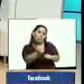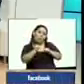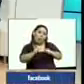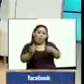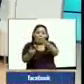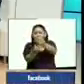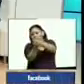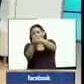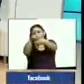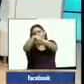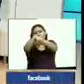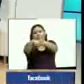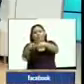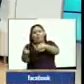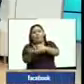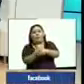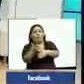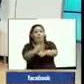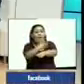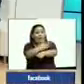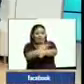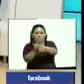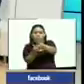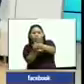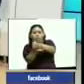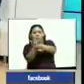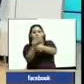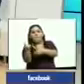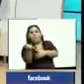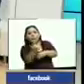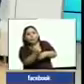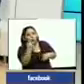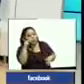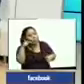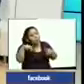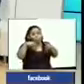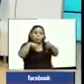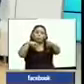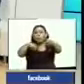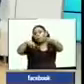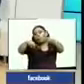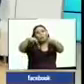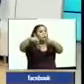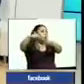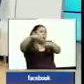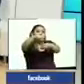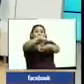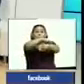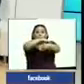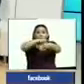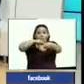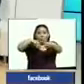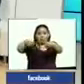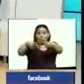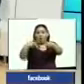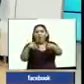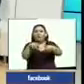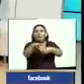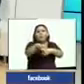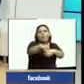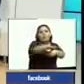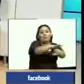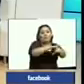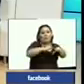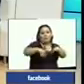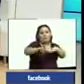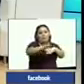locales poco antes de la erupción varios turistas fueron vistos caminando dentro del cráter del volcán que se alza en una isla privada